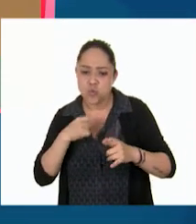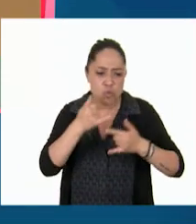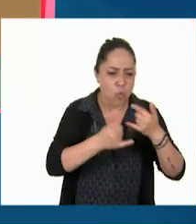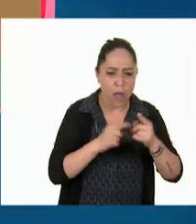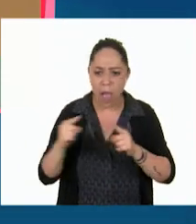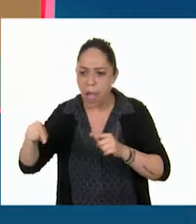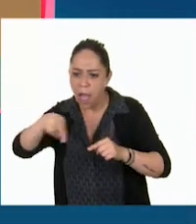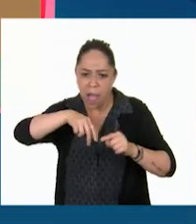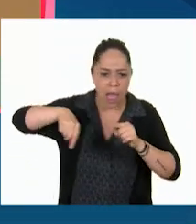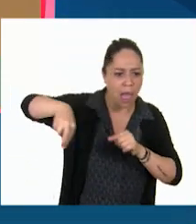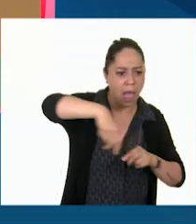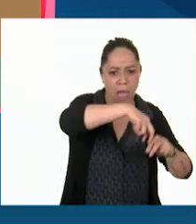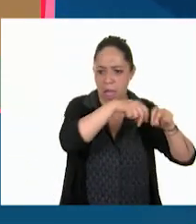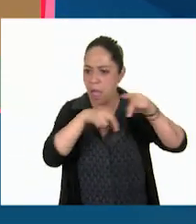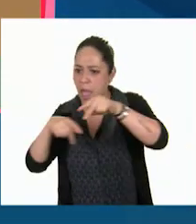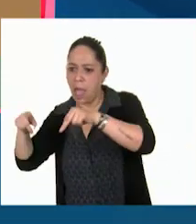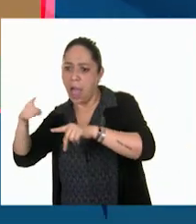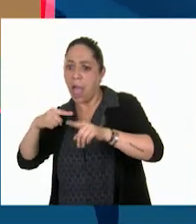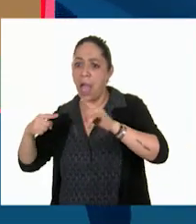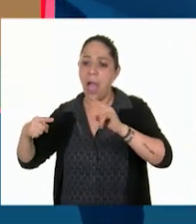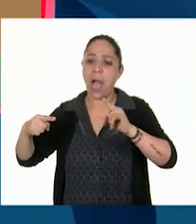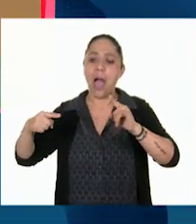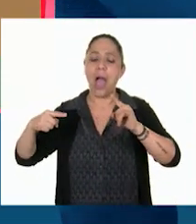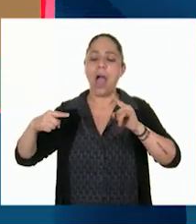¡La burla! ¡La lleva ahí!